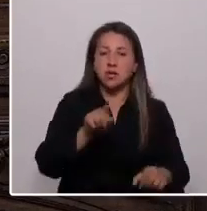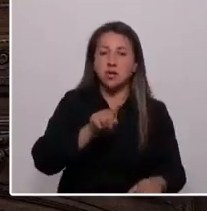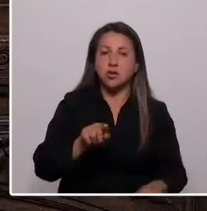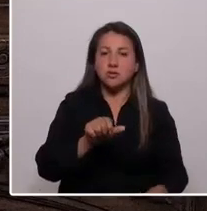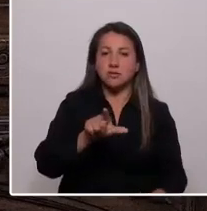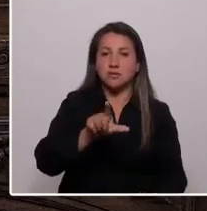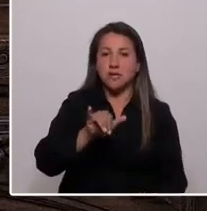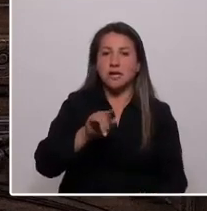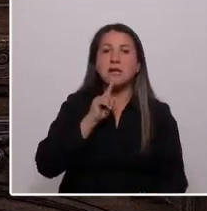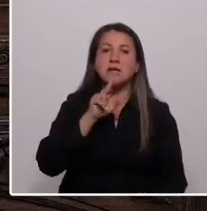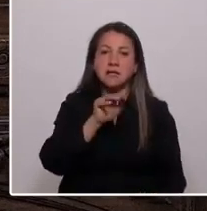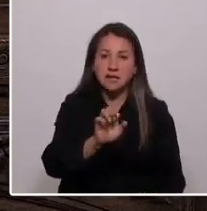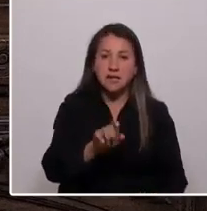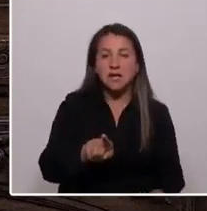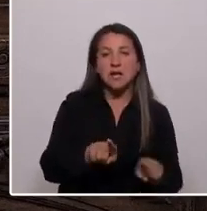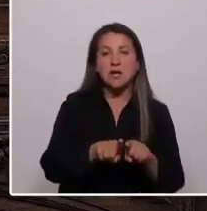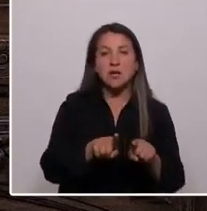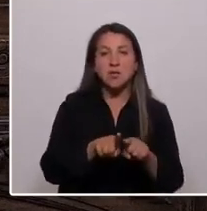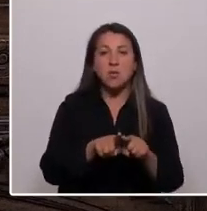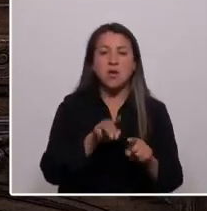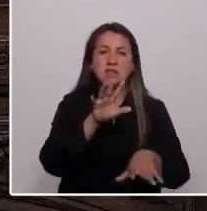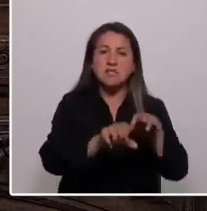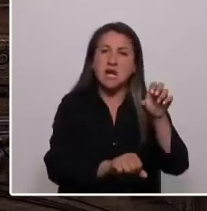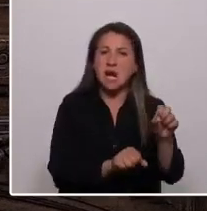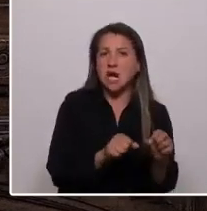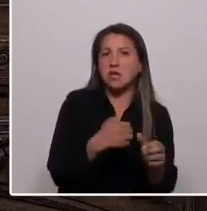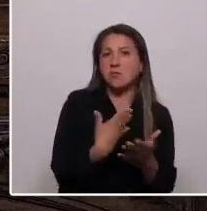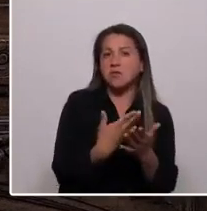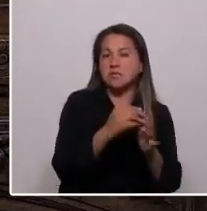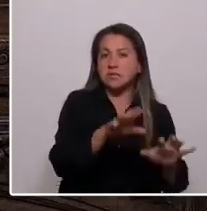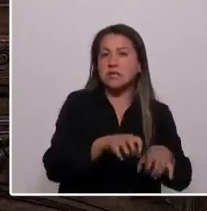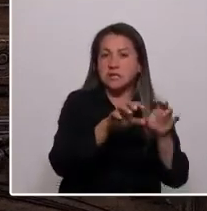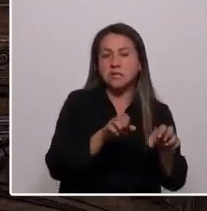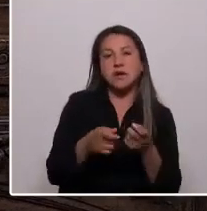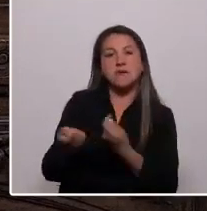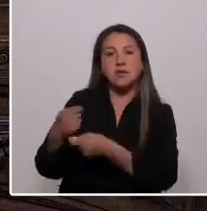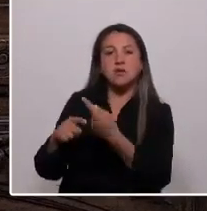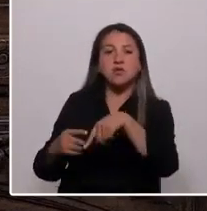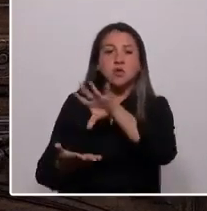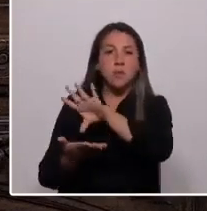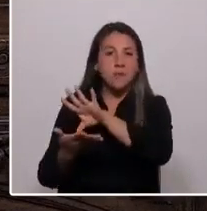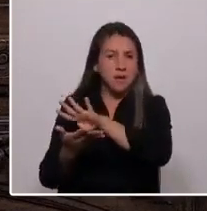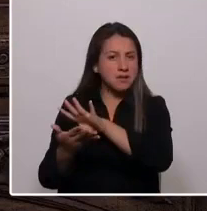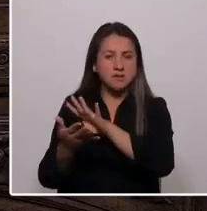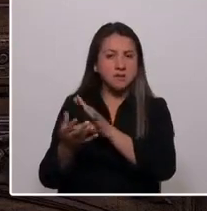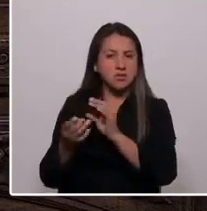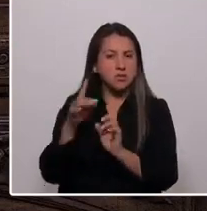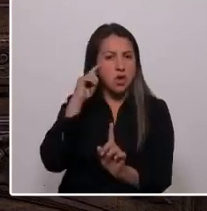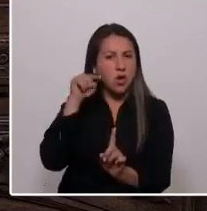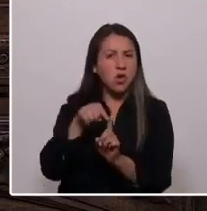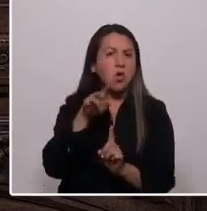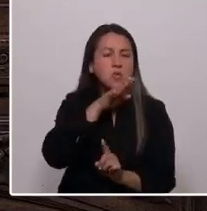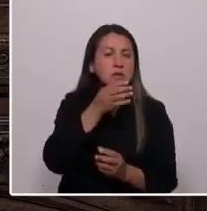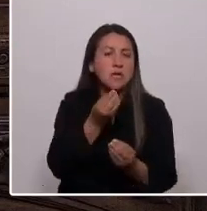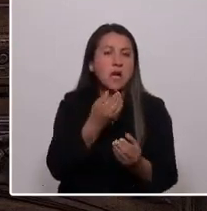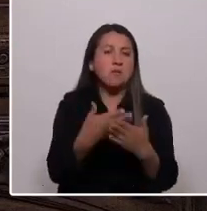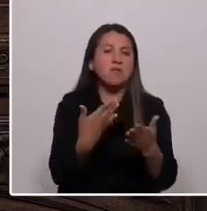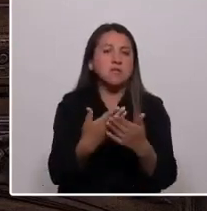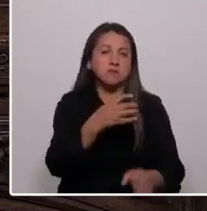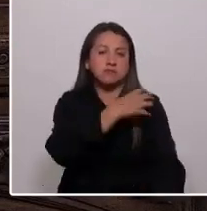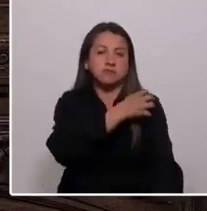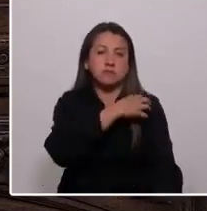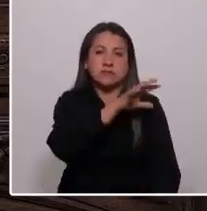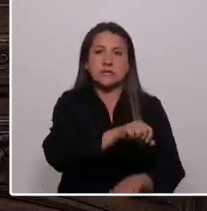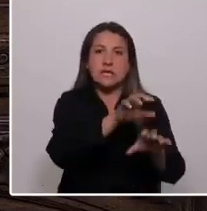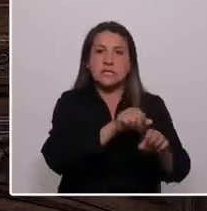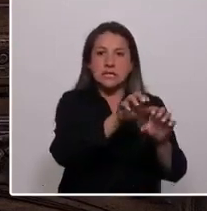romanticismo extractivista establecido en relatos sociales y políticos desde un centro que utiliza los territorios a su antojo ha hecho que poco